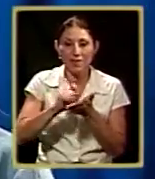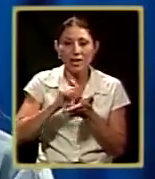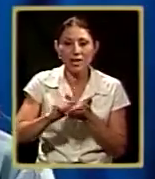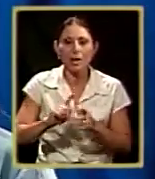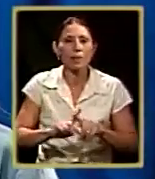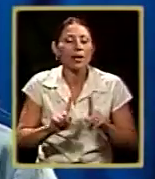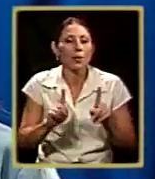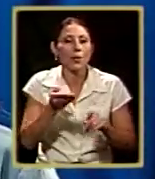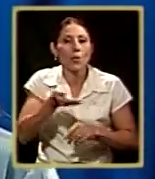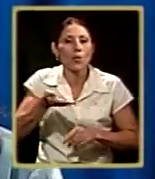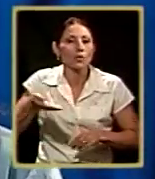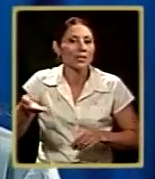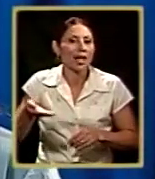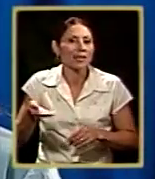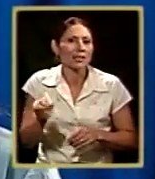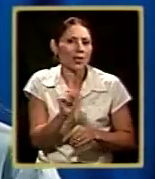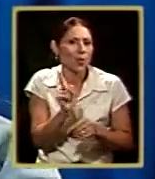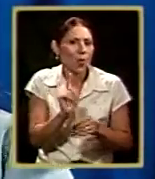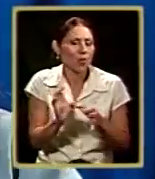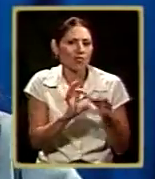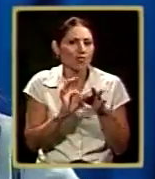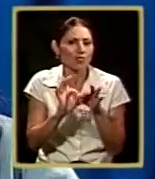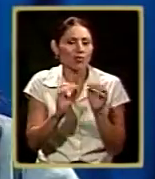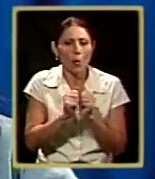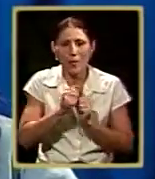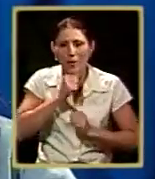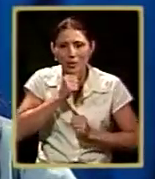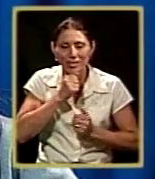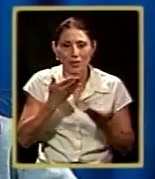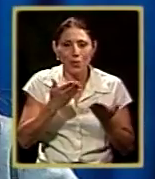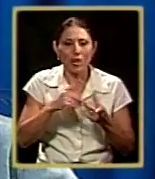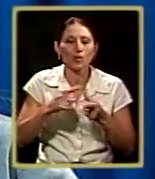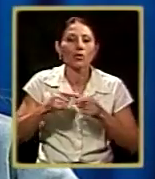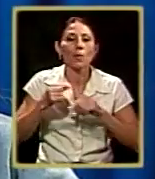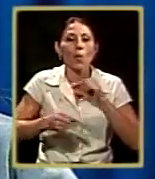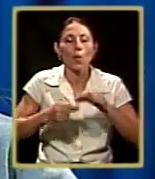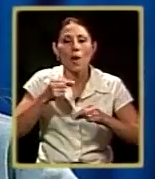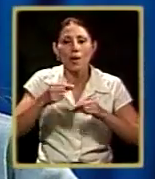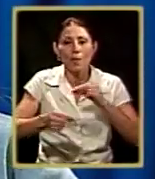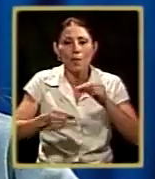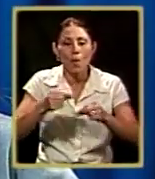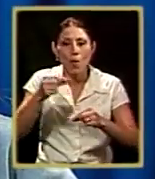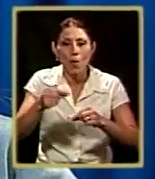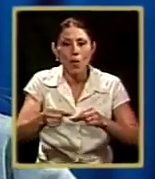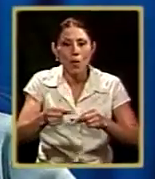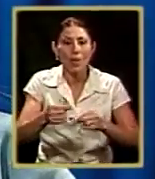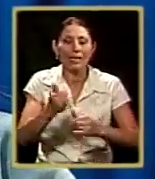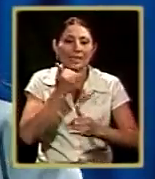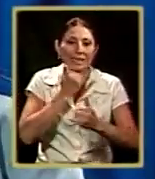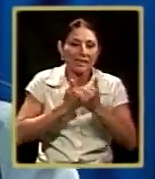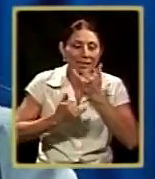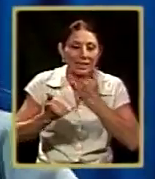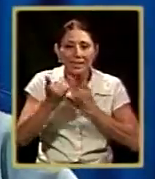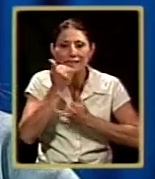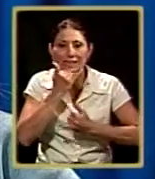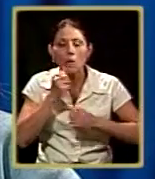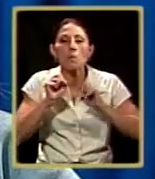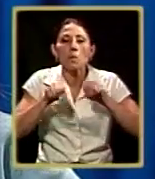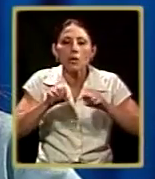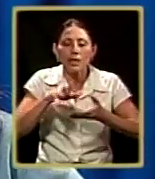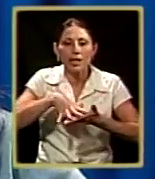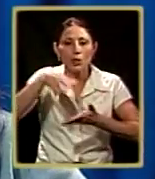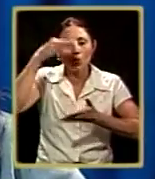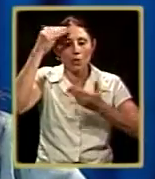pero cosas así no en sentido periodístico. Entonces, poco a poco, a ensayo-error, pude ir aprendiendo y todavía estoy